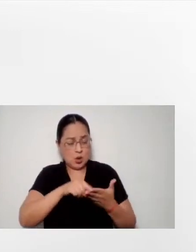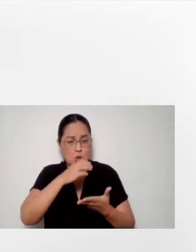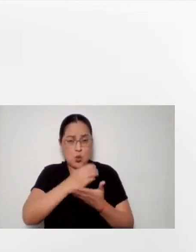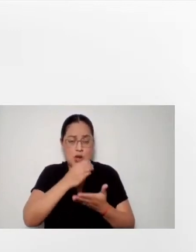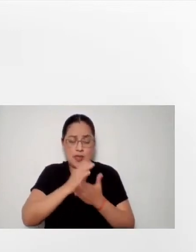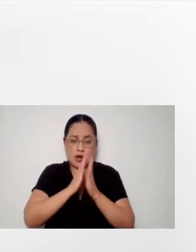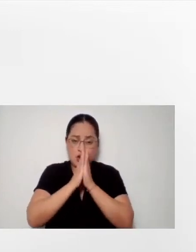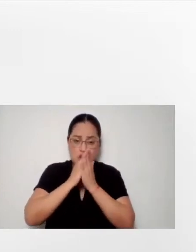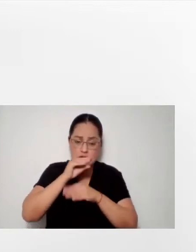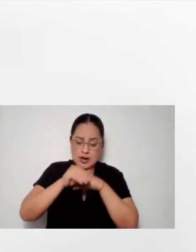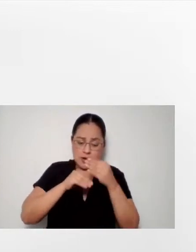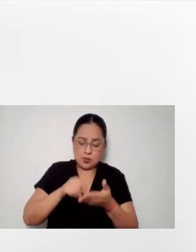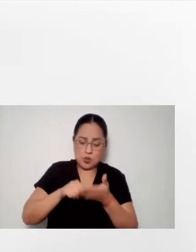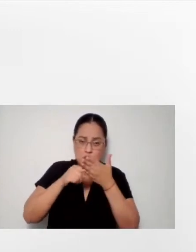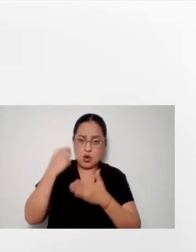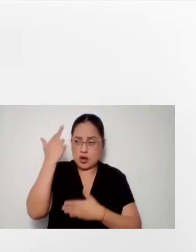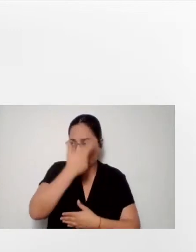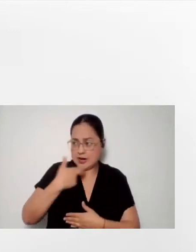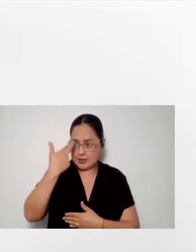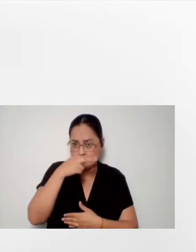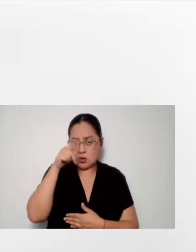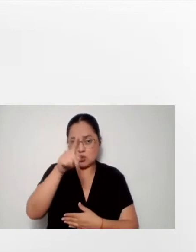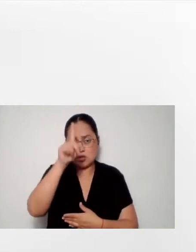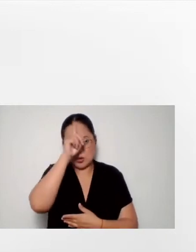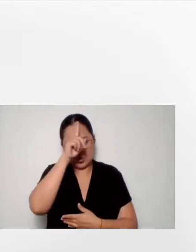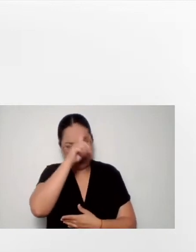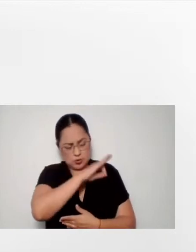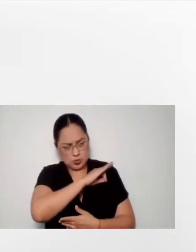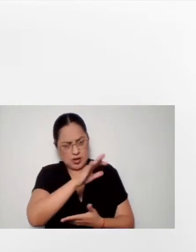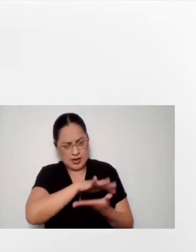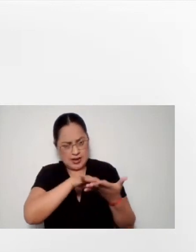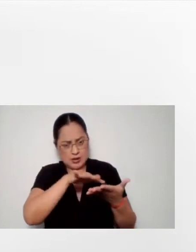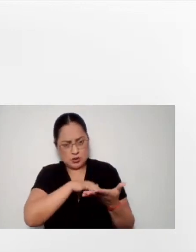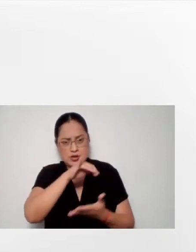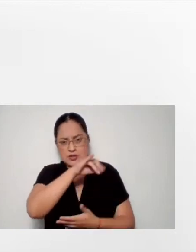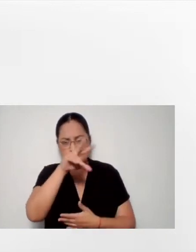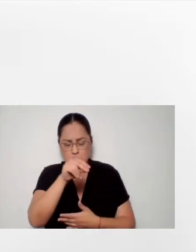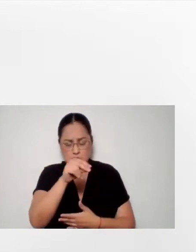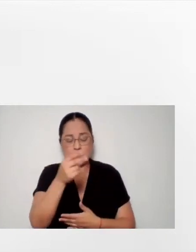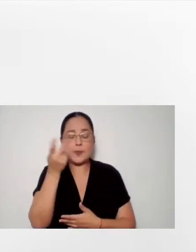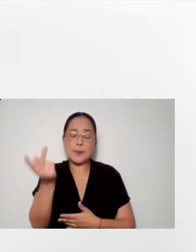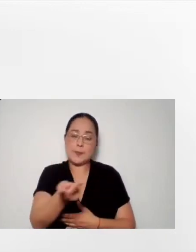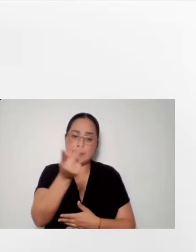en específico, de alimentos entre ascendientes y descendientes?